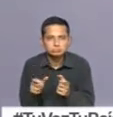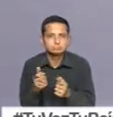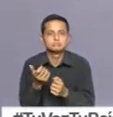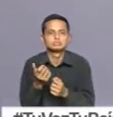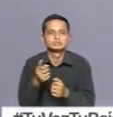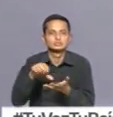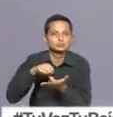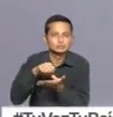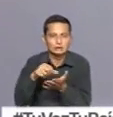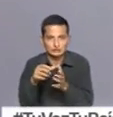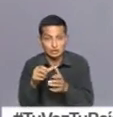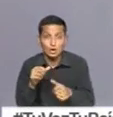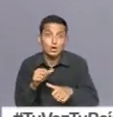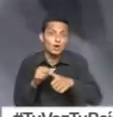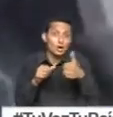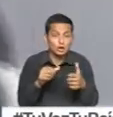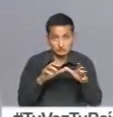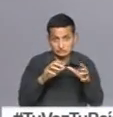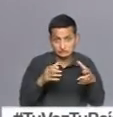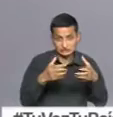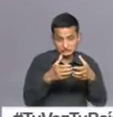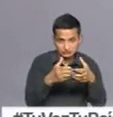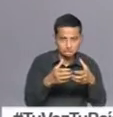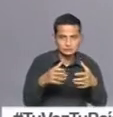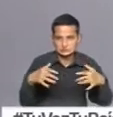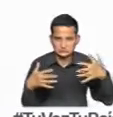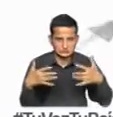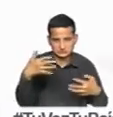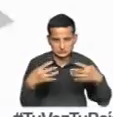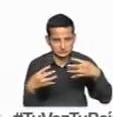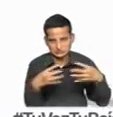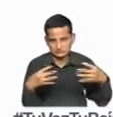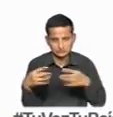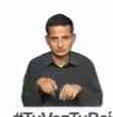orientales de la ciudad y el régimen presente en los barrios occidentales.